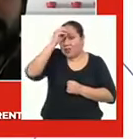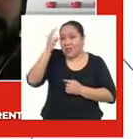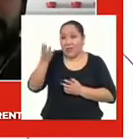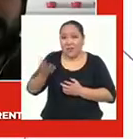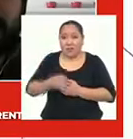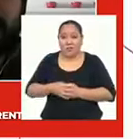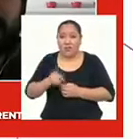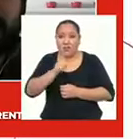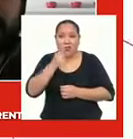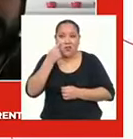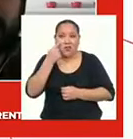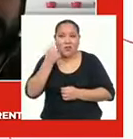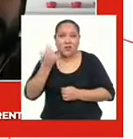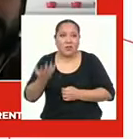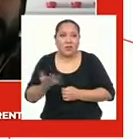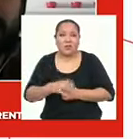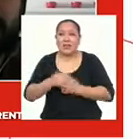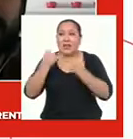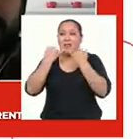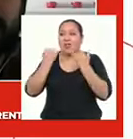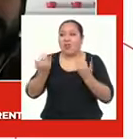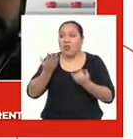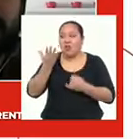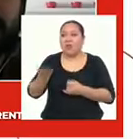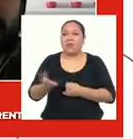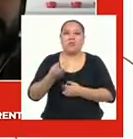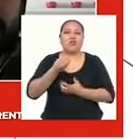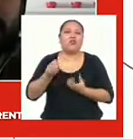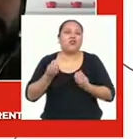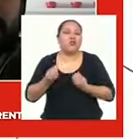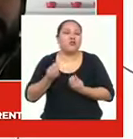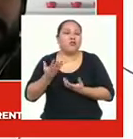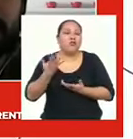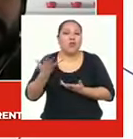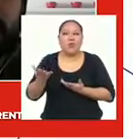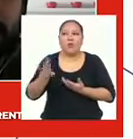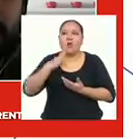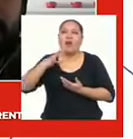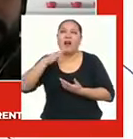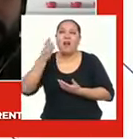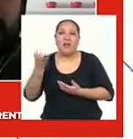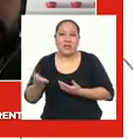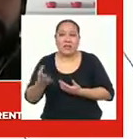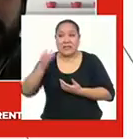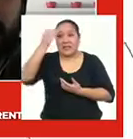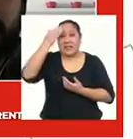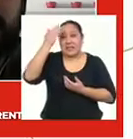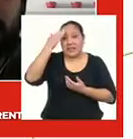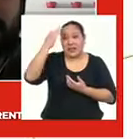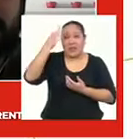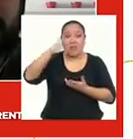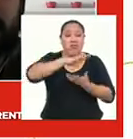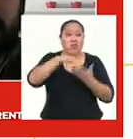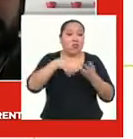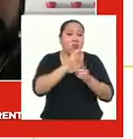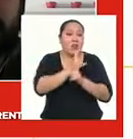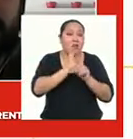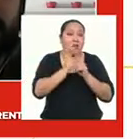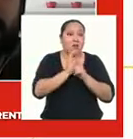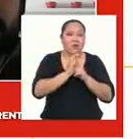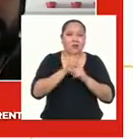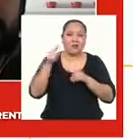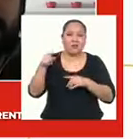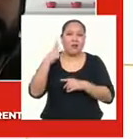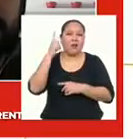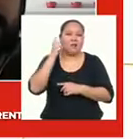sin tener el conocimiento, sin saber del idioma, sin saber las personas que lo hablan, sin saber toda la cultura que hay. Nos